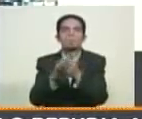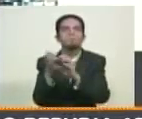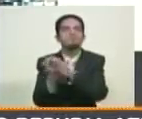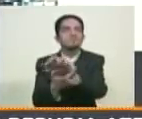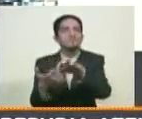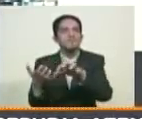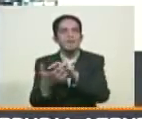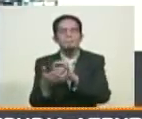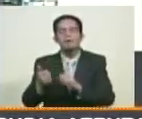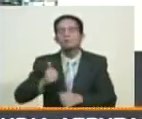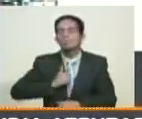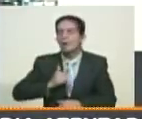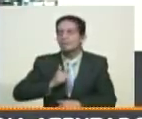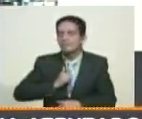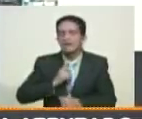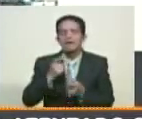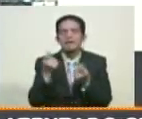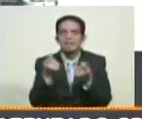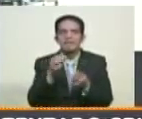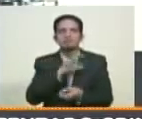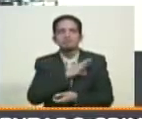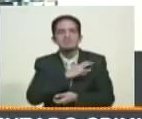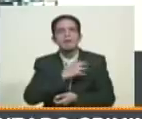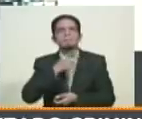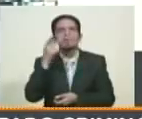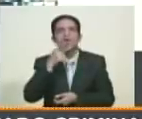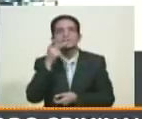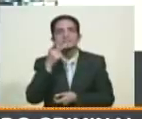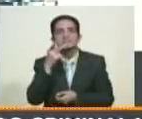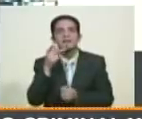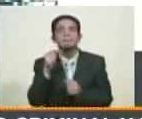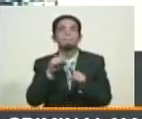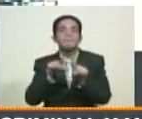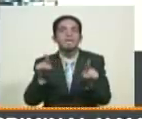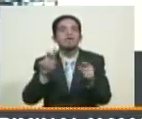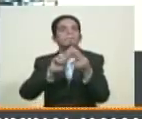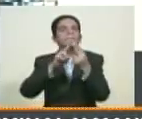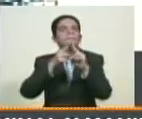financiero, económico, social o político, por la vía pacífica.